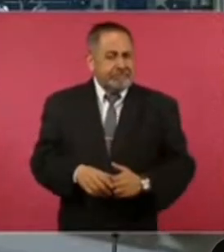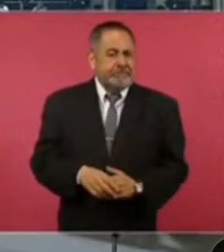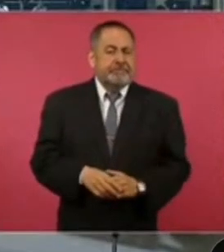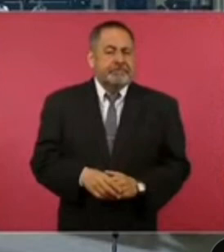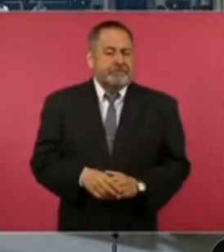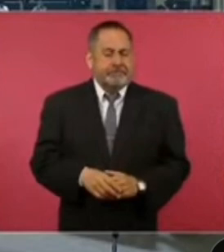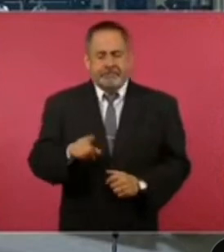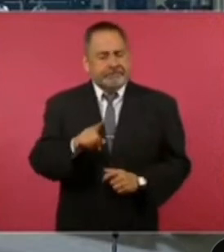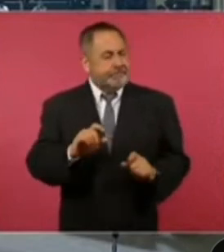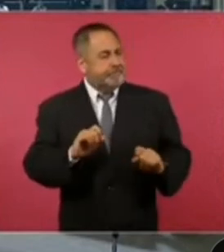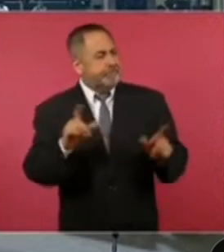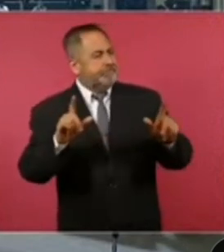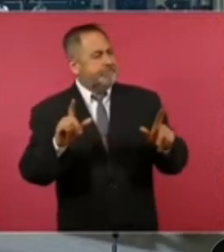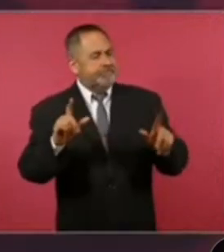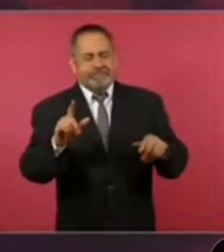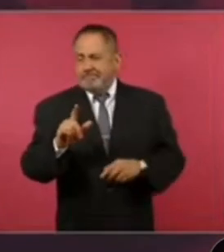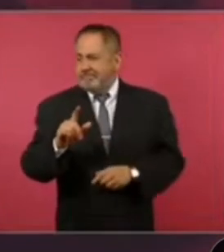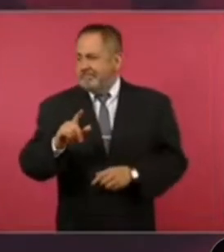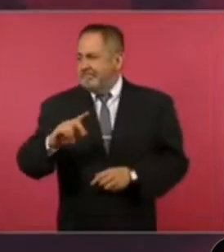muy revelador.